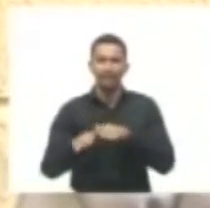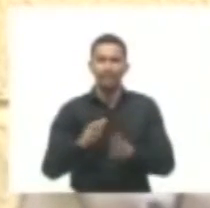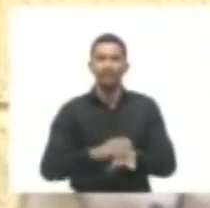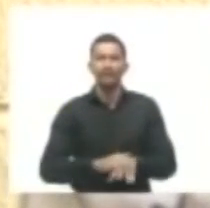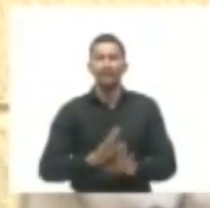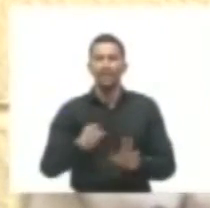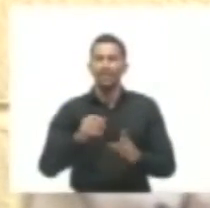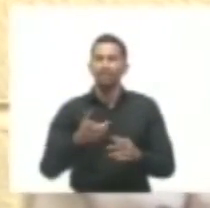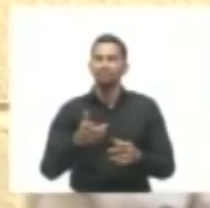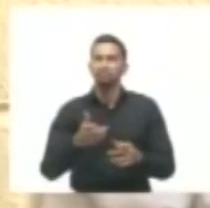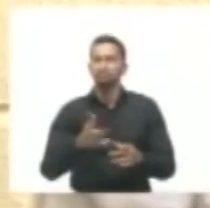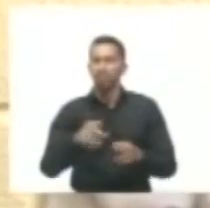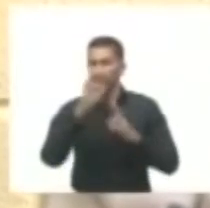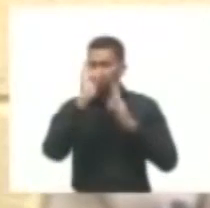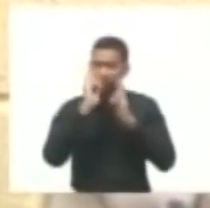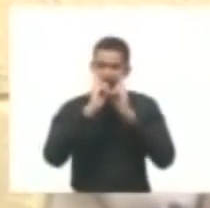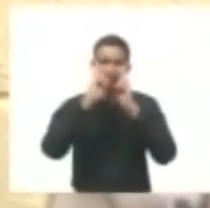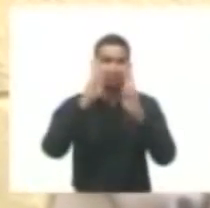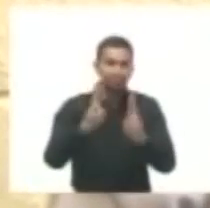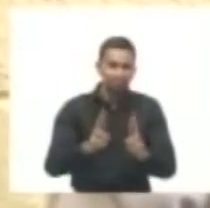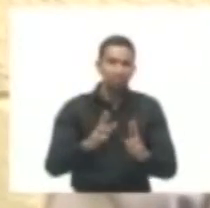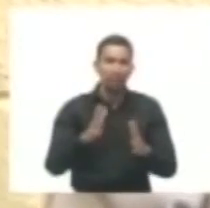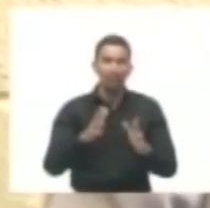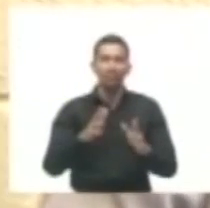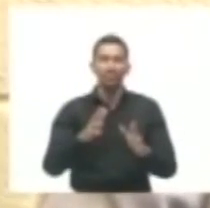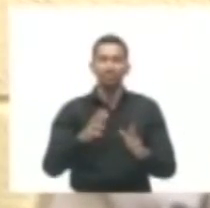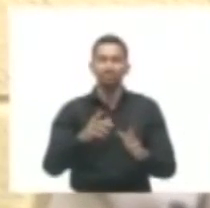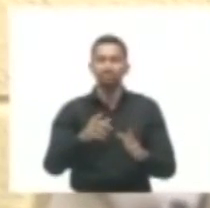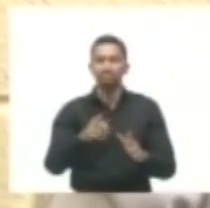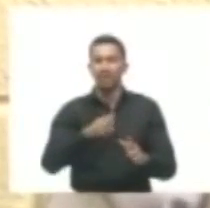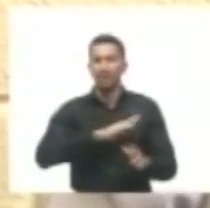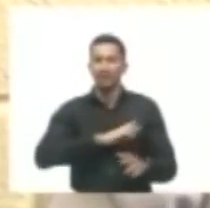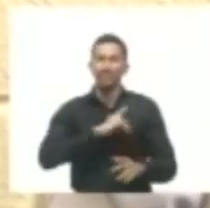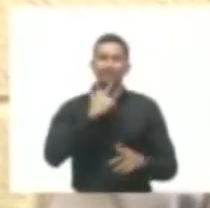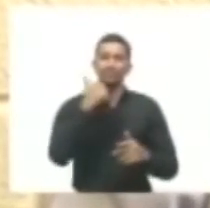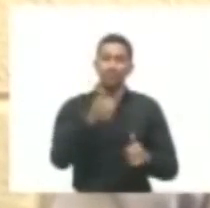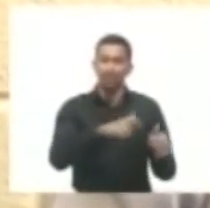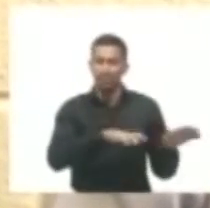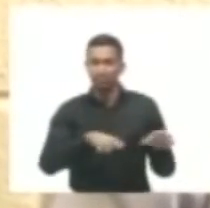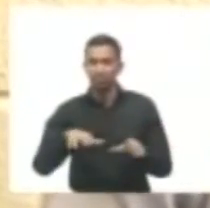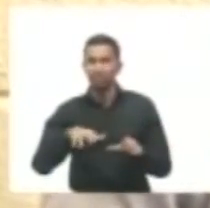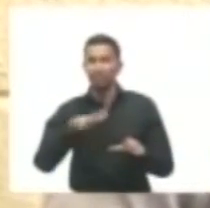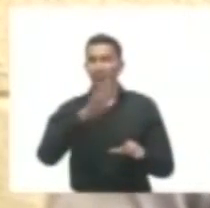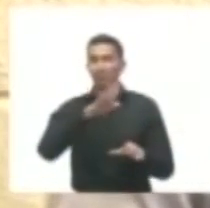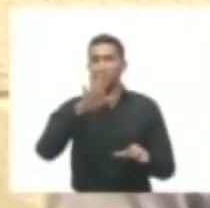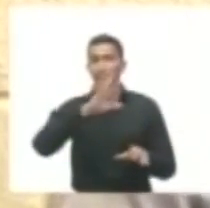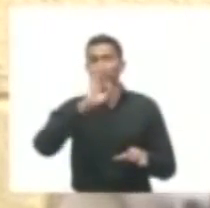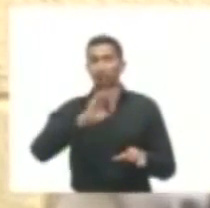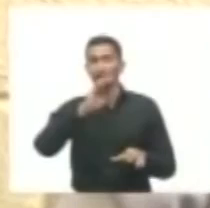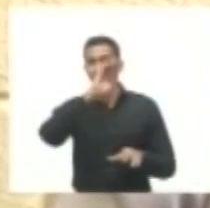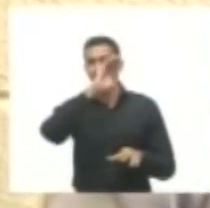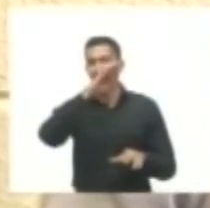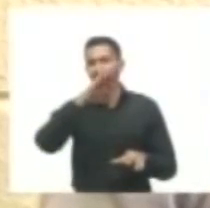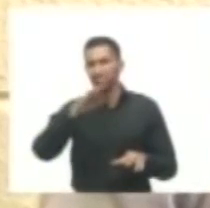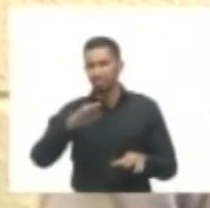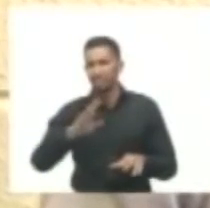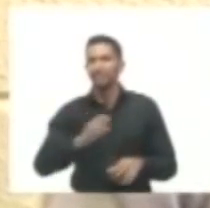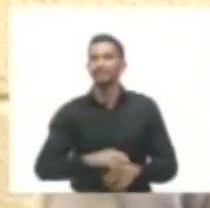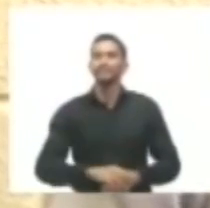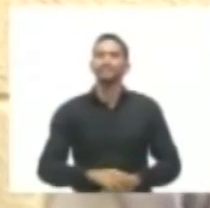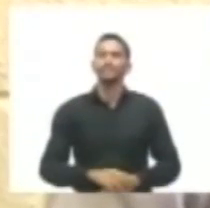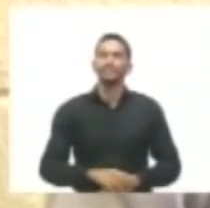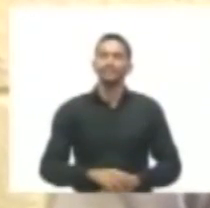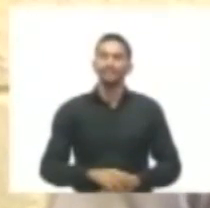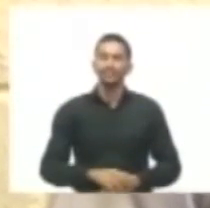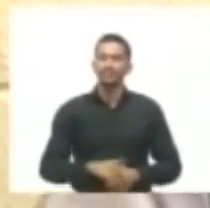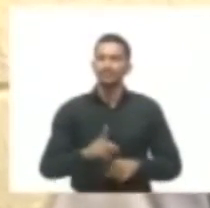podía caer al 55%, o sea, la desfavorabilidad en un escenario moderado.